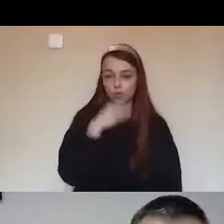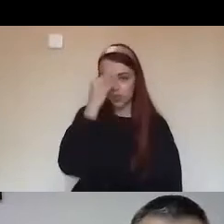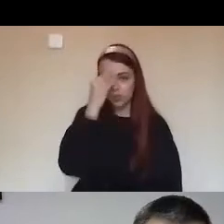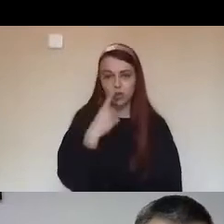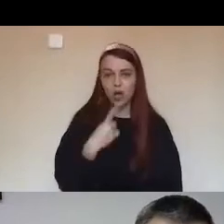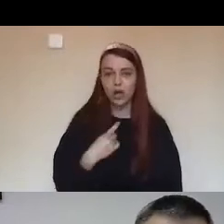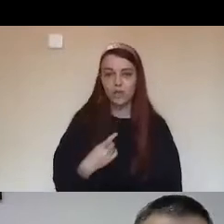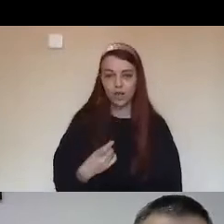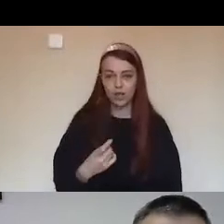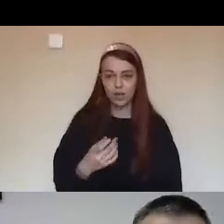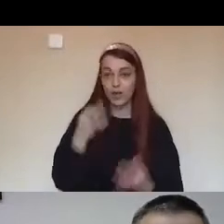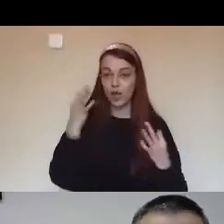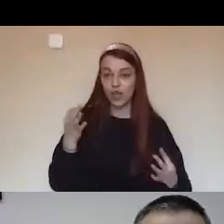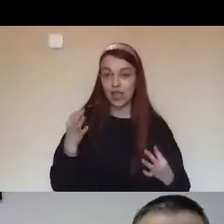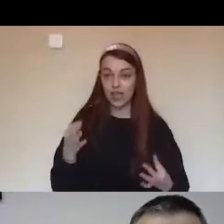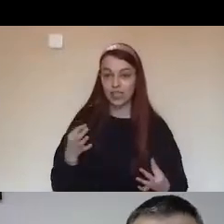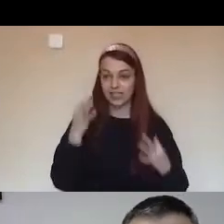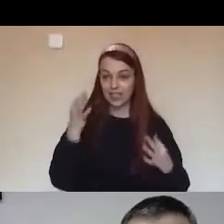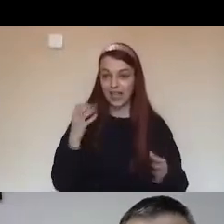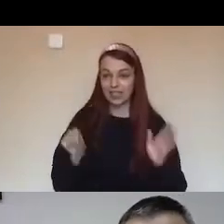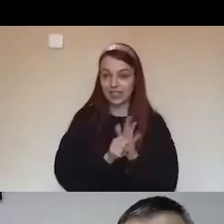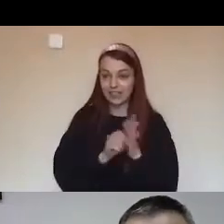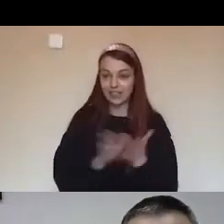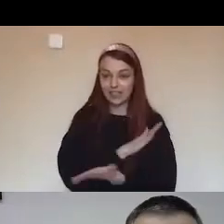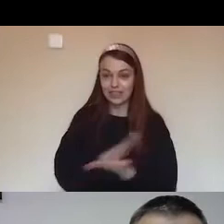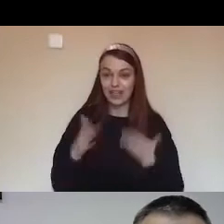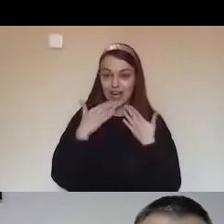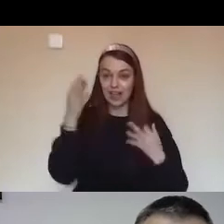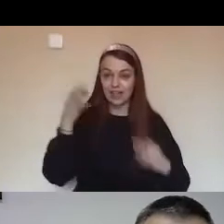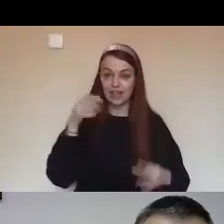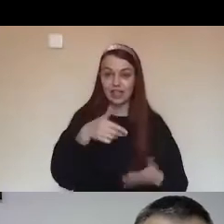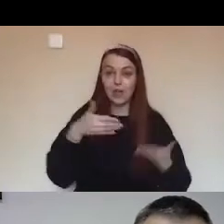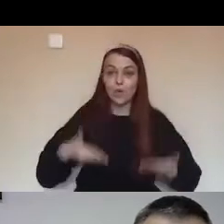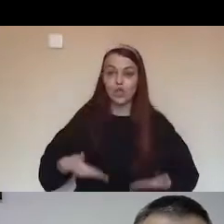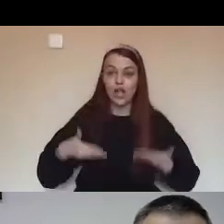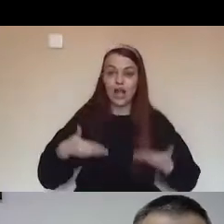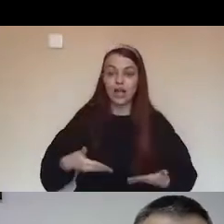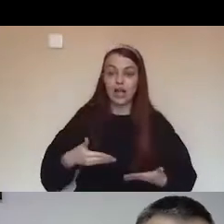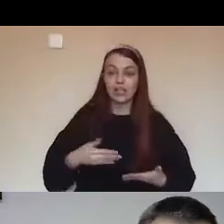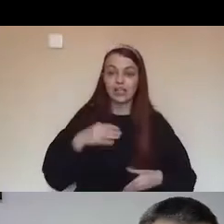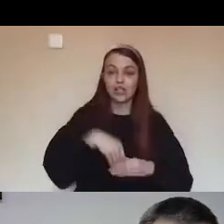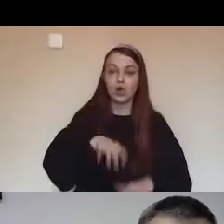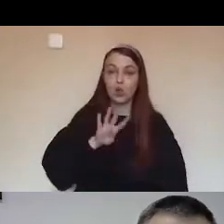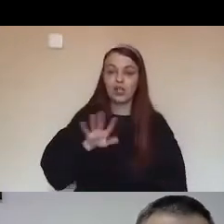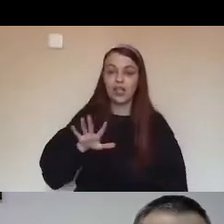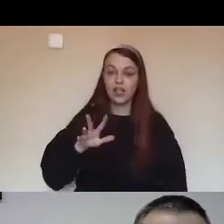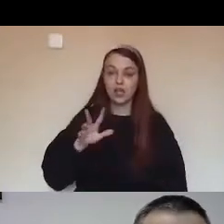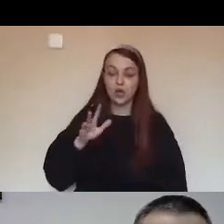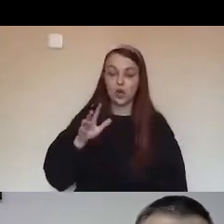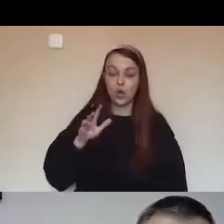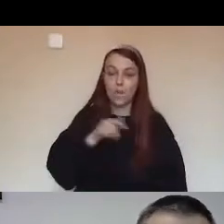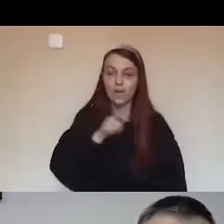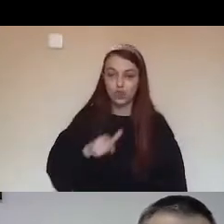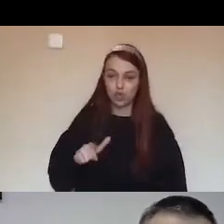detalles, que son lo que marcan la diferencia, aquí tenemos un montacargas de 45 personas, 3.500 kilos, que nos permite